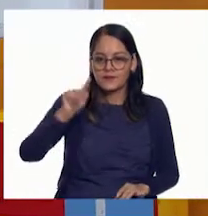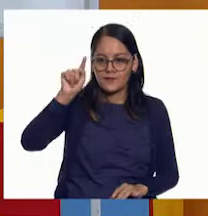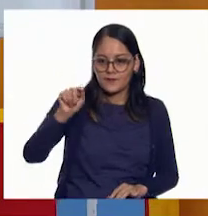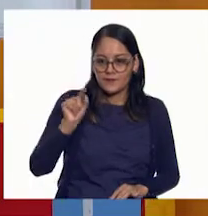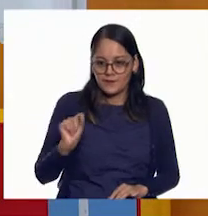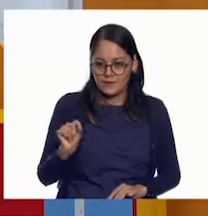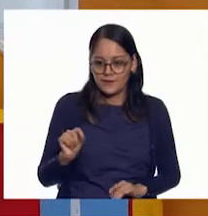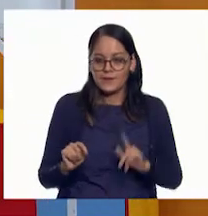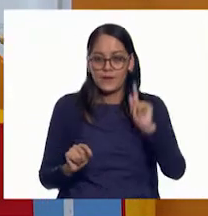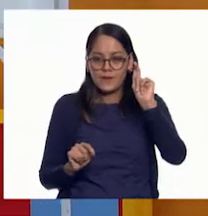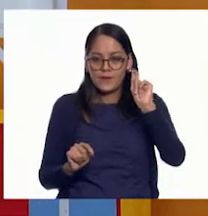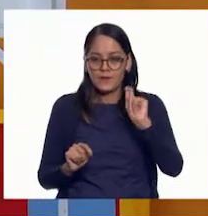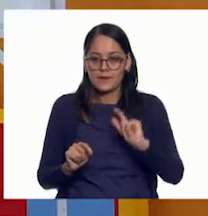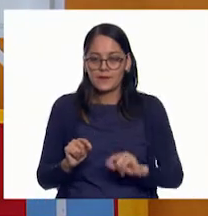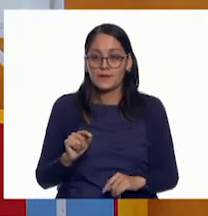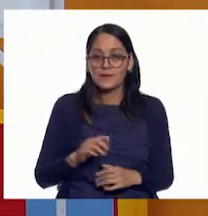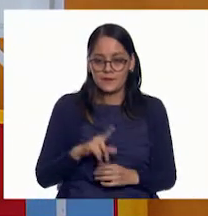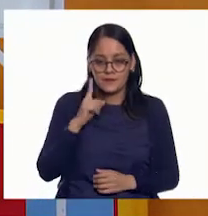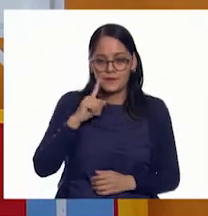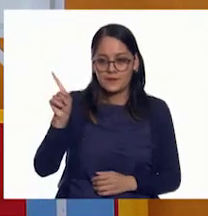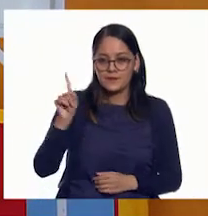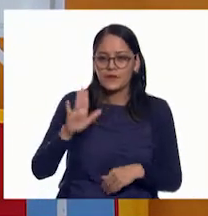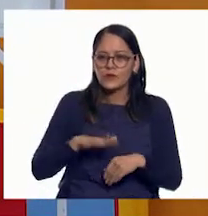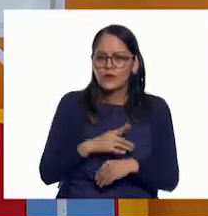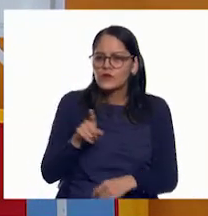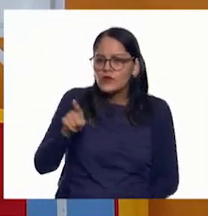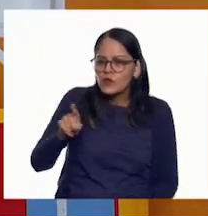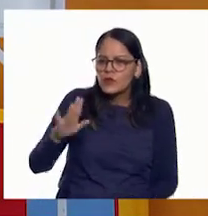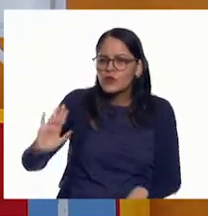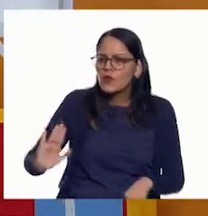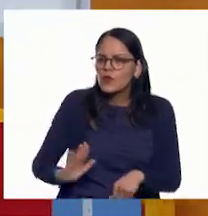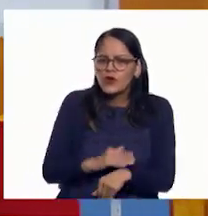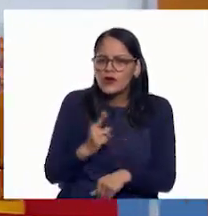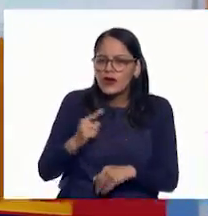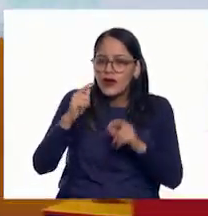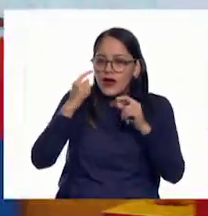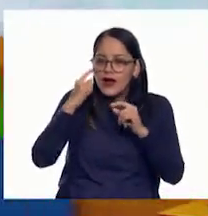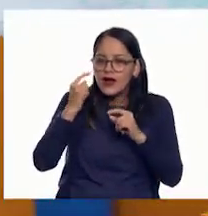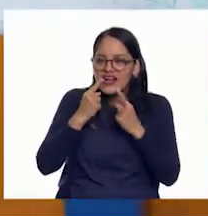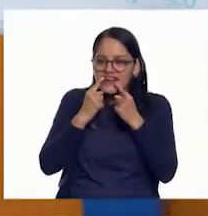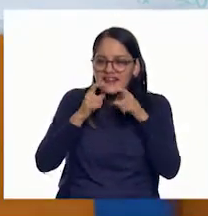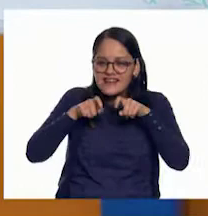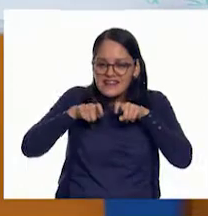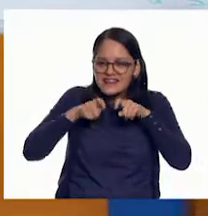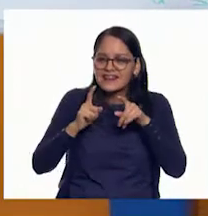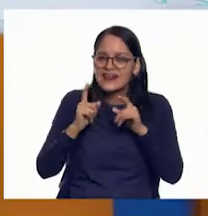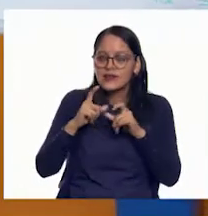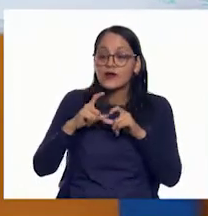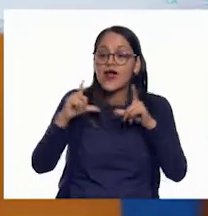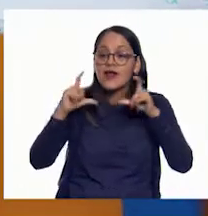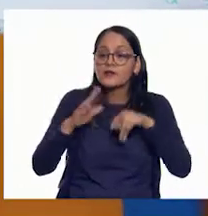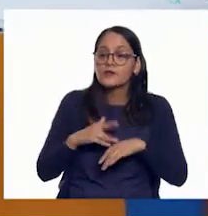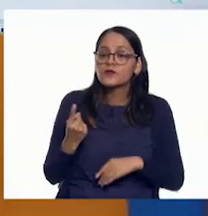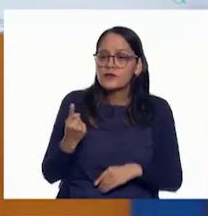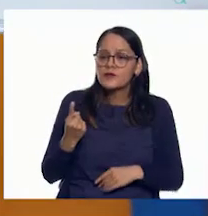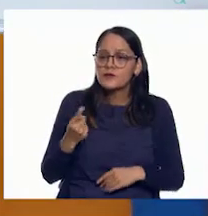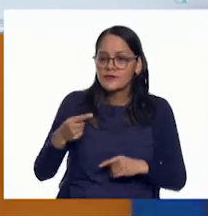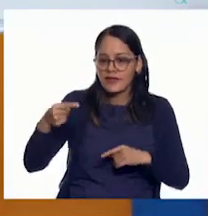admiración. Aquí vamos a anotar. ¿Por qué tienes esos colmillos tan grandes? Ajá. Guión.